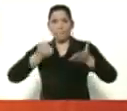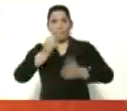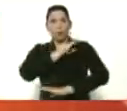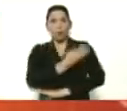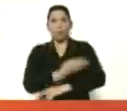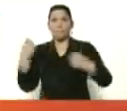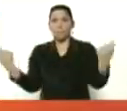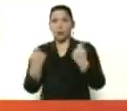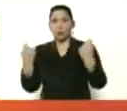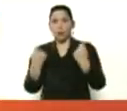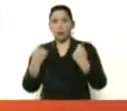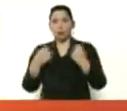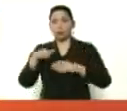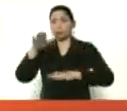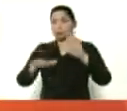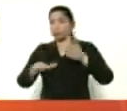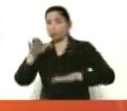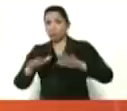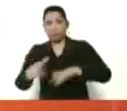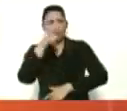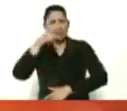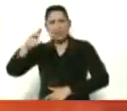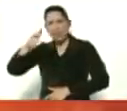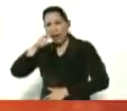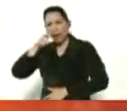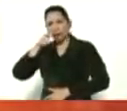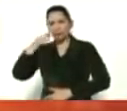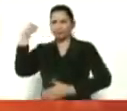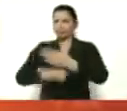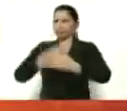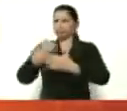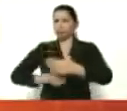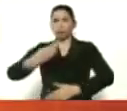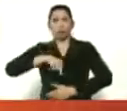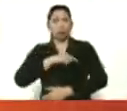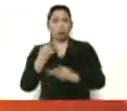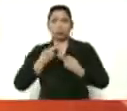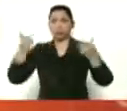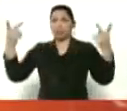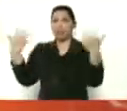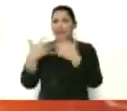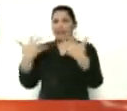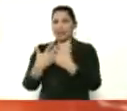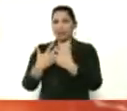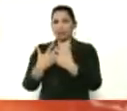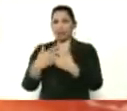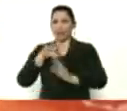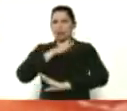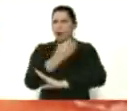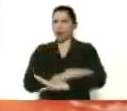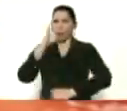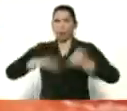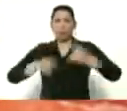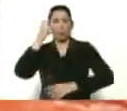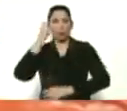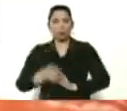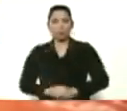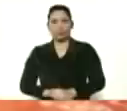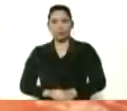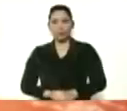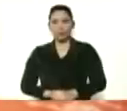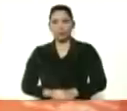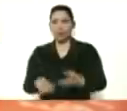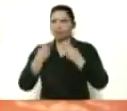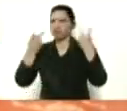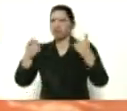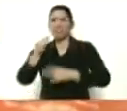Popular, en medio de la cuarentena, a vigilar, pues, en esta batalla, porque nos declararon una guerra brutal en los últimos días. Se la declararon